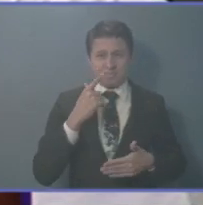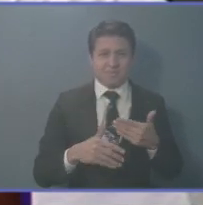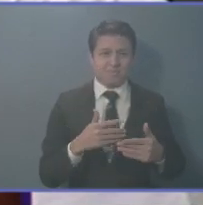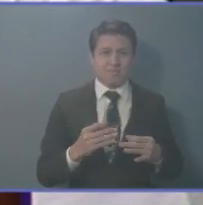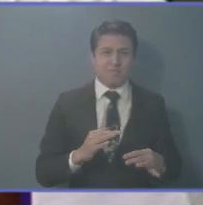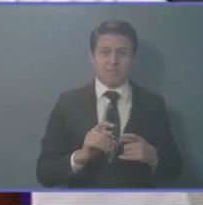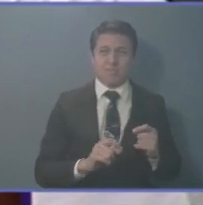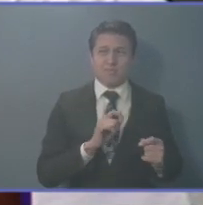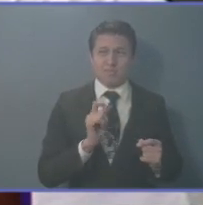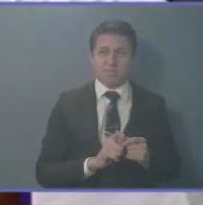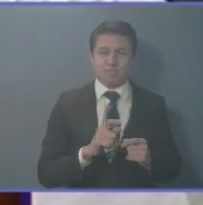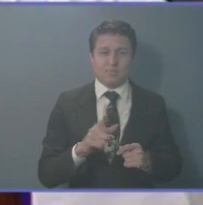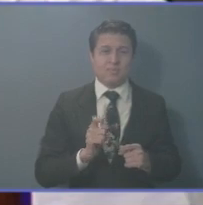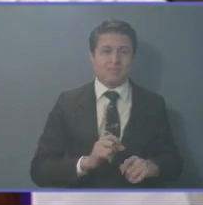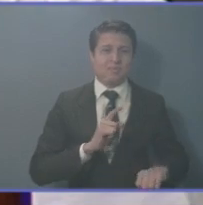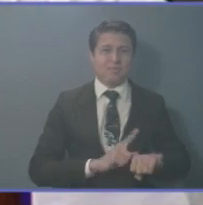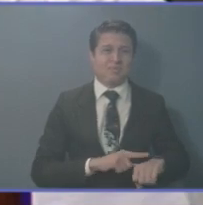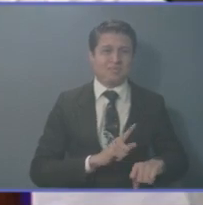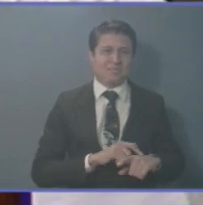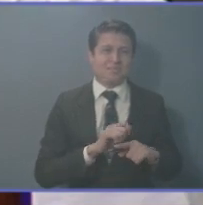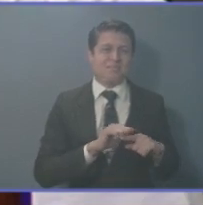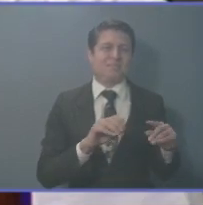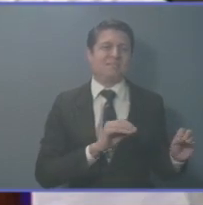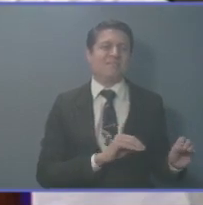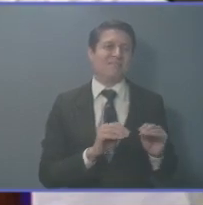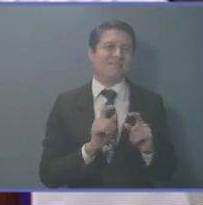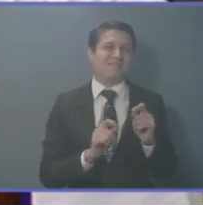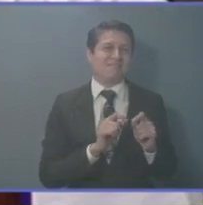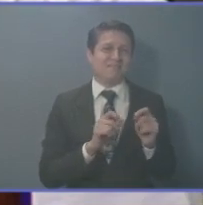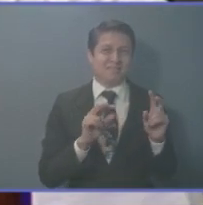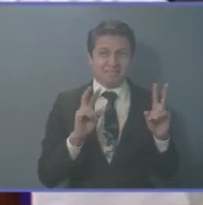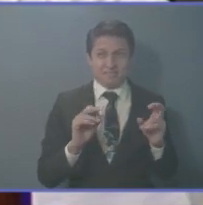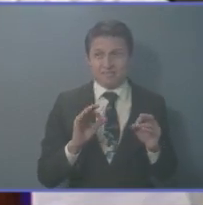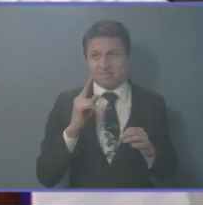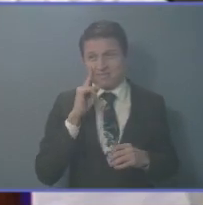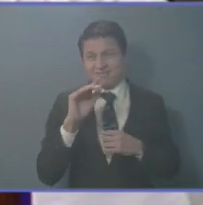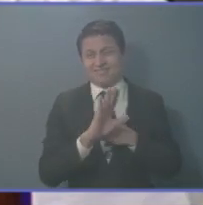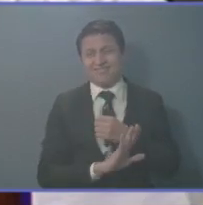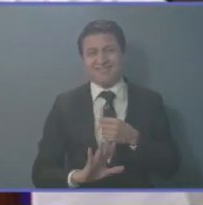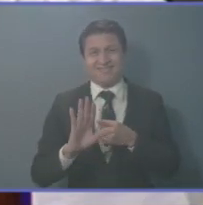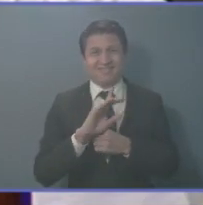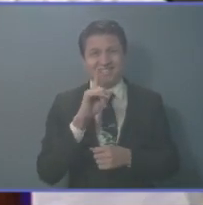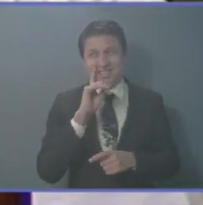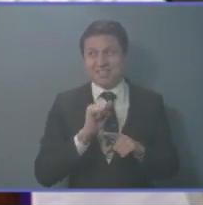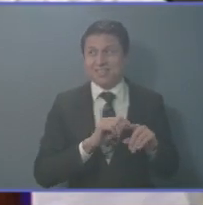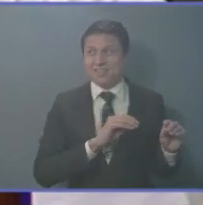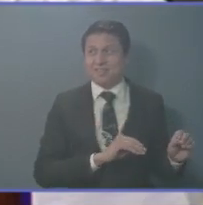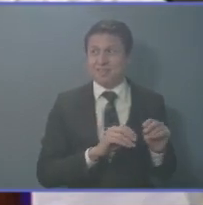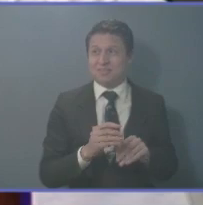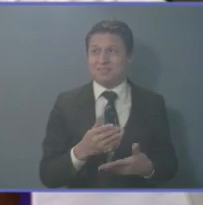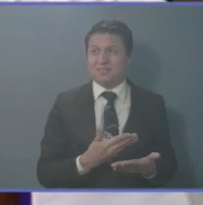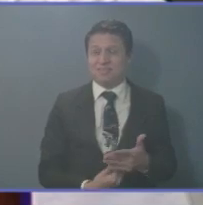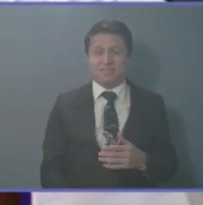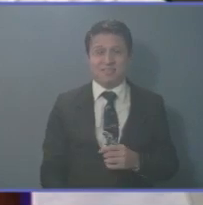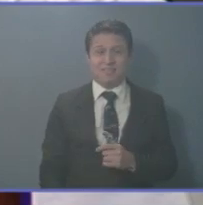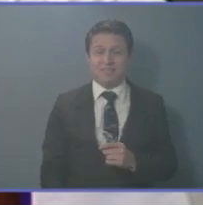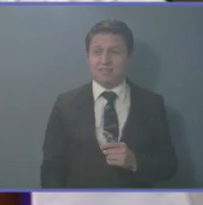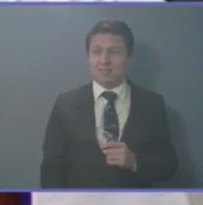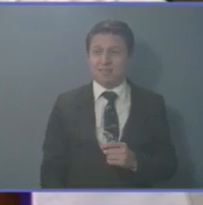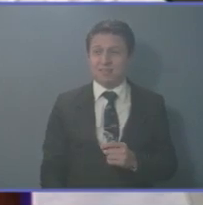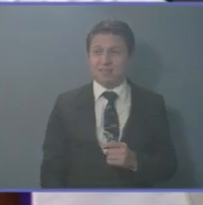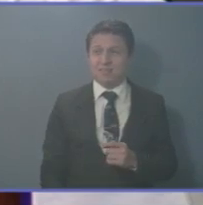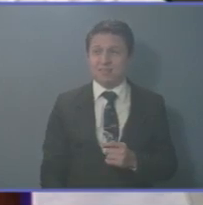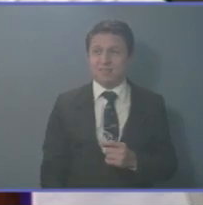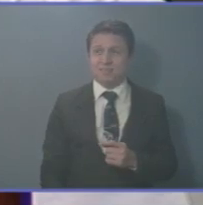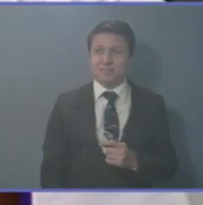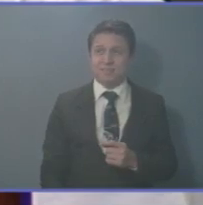estricto cumplimiento de forma periódica las medidas de bioseguridad. Asimismo, se proporcionará el tratamiento y cuidados de acuerdo